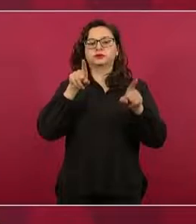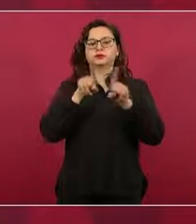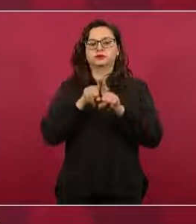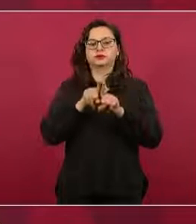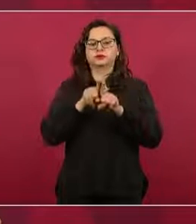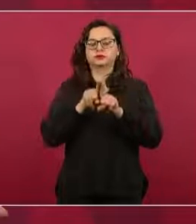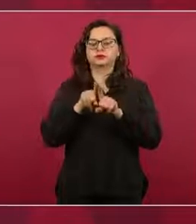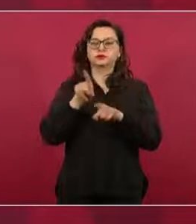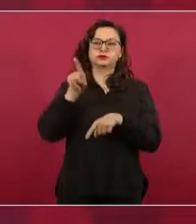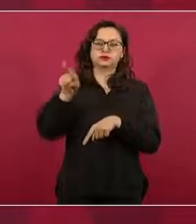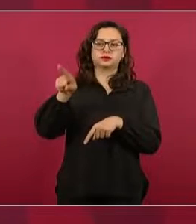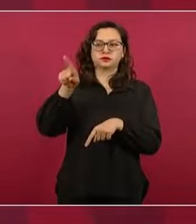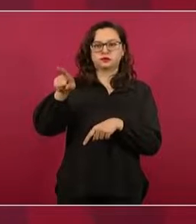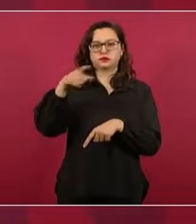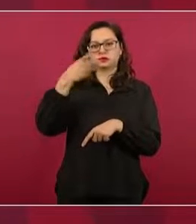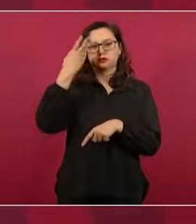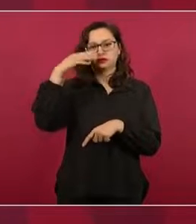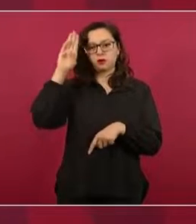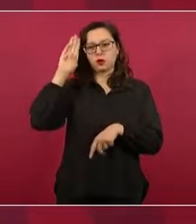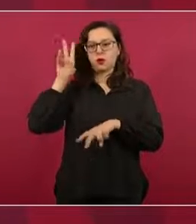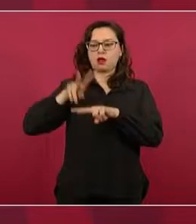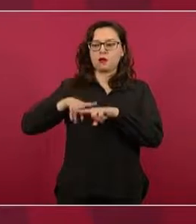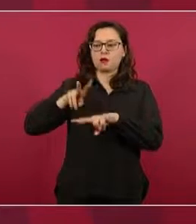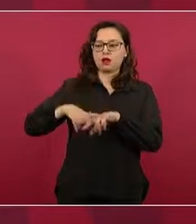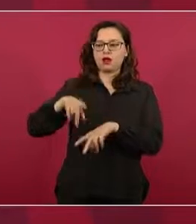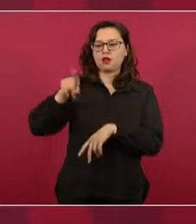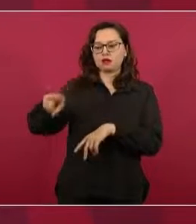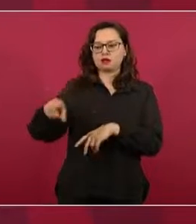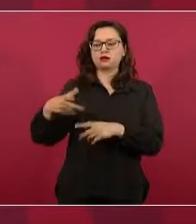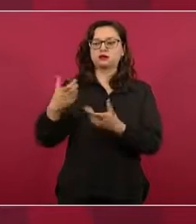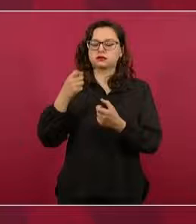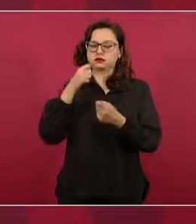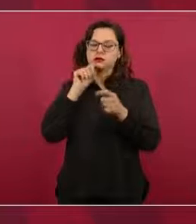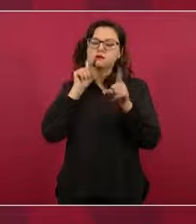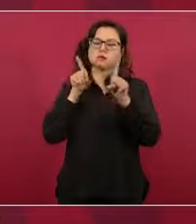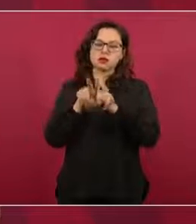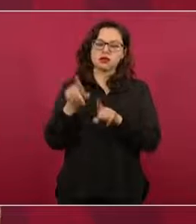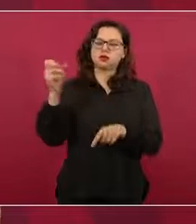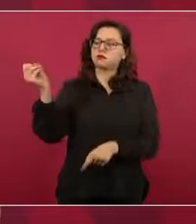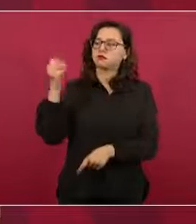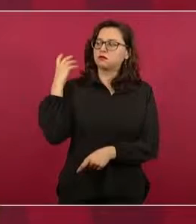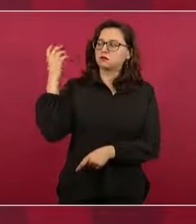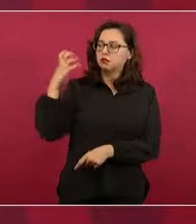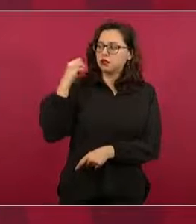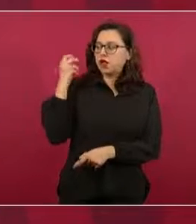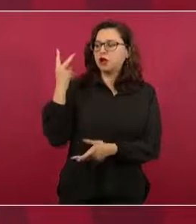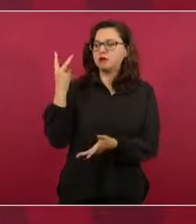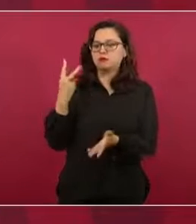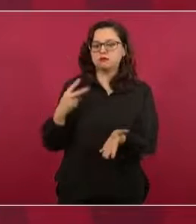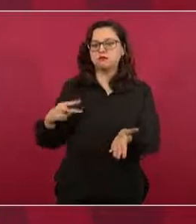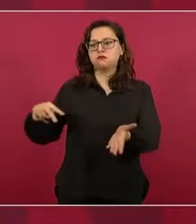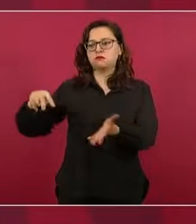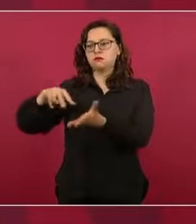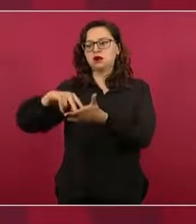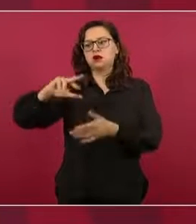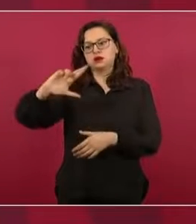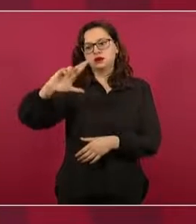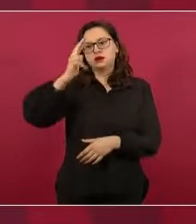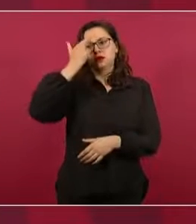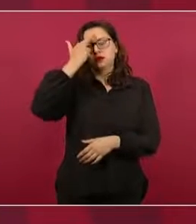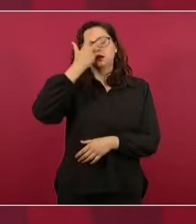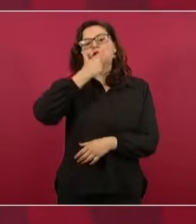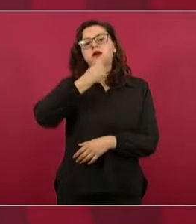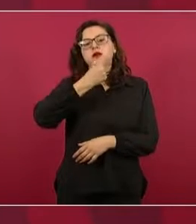en La Habana, también estuvimos en el monumento a José Martí,